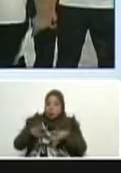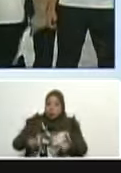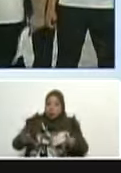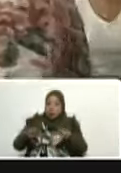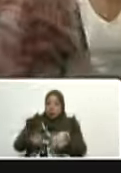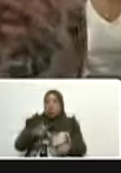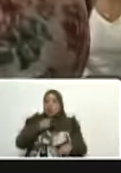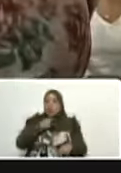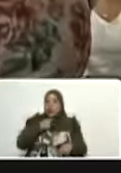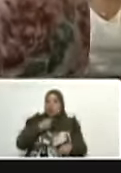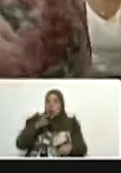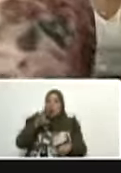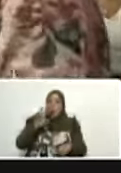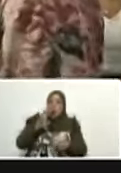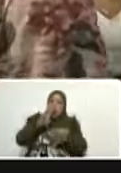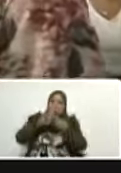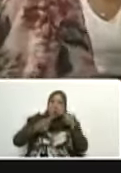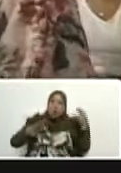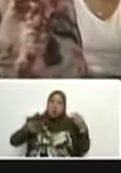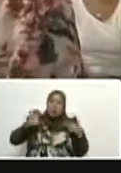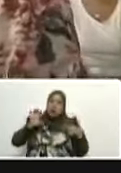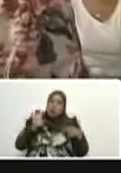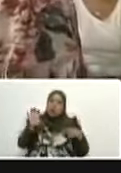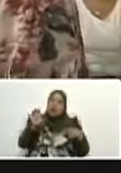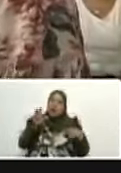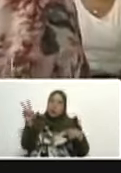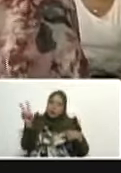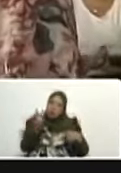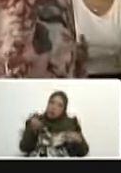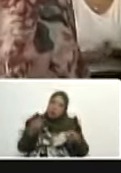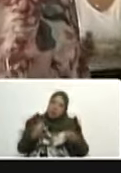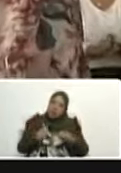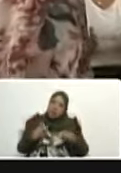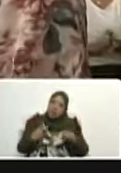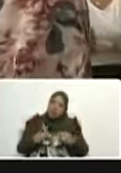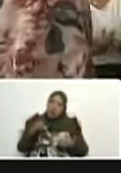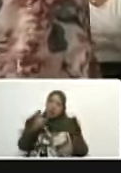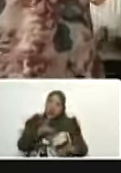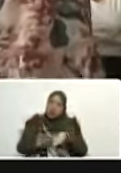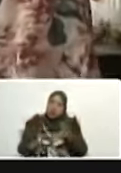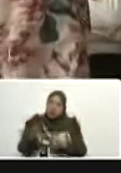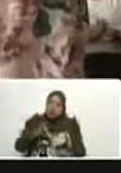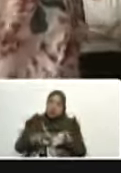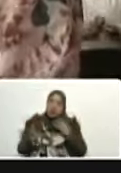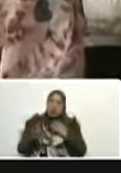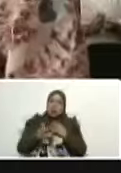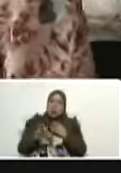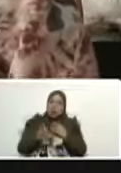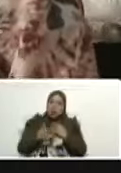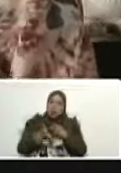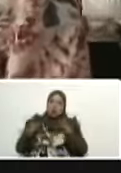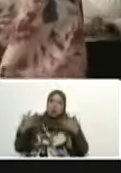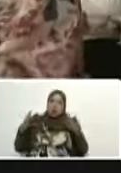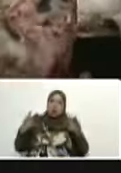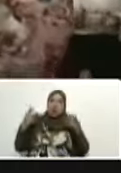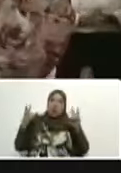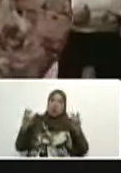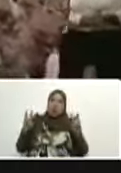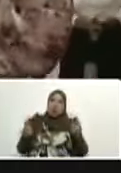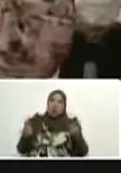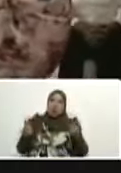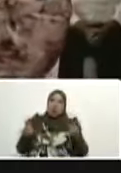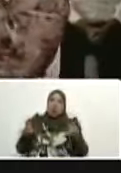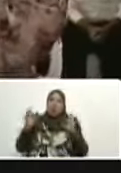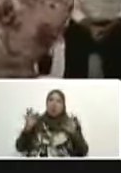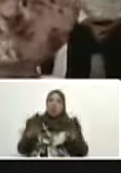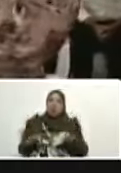mi país, al igual que todos los colegas que tenemos aquí que hacen vida en la ciencia, en la tecnología y en la innovación,